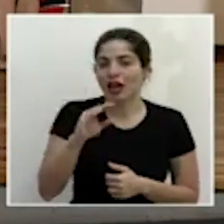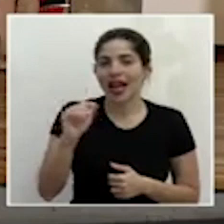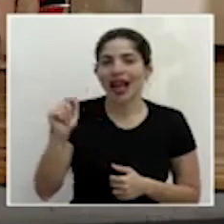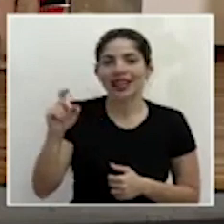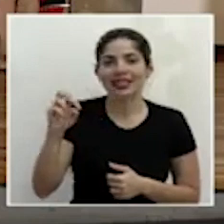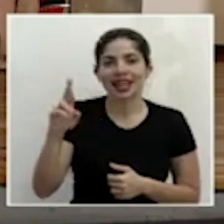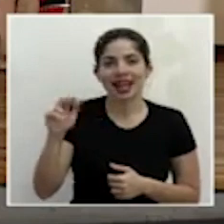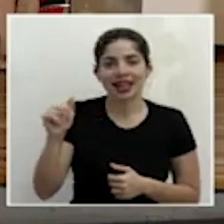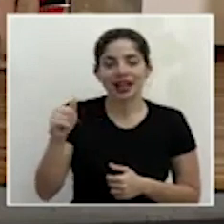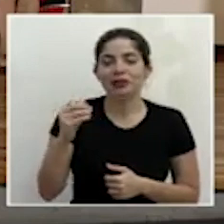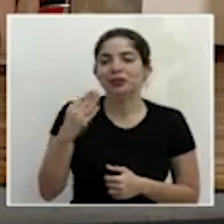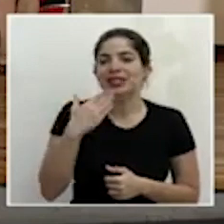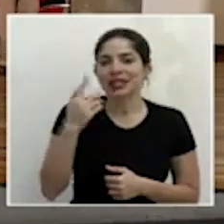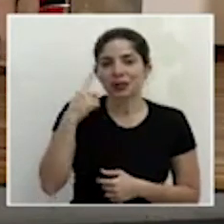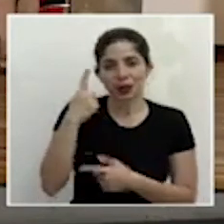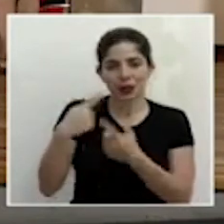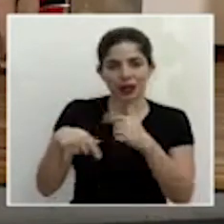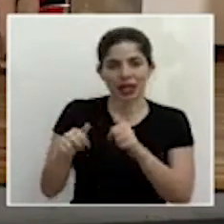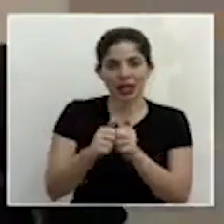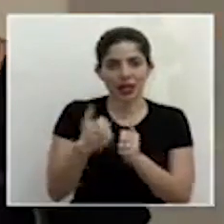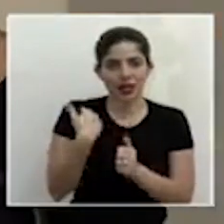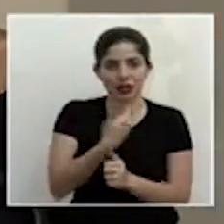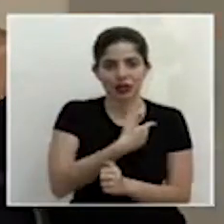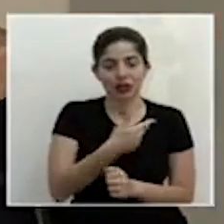gracias por estar acá con nosotras.